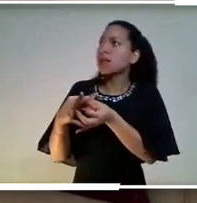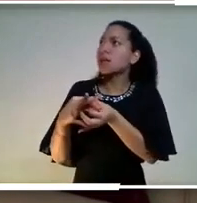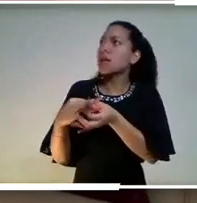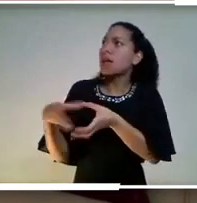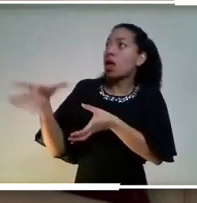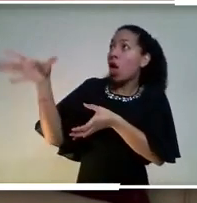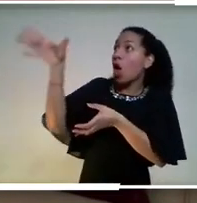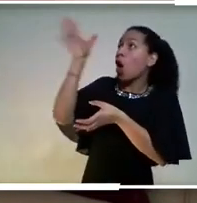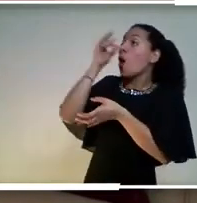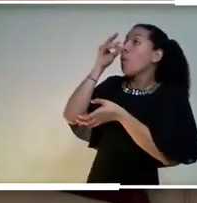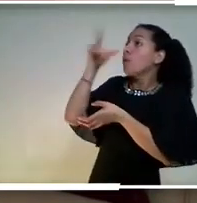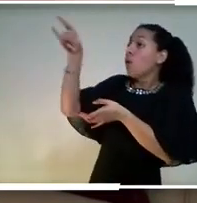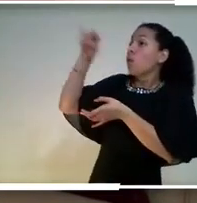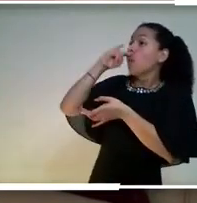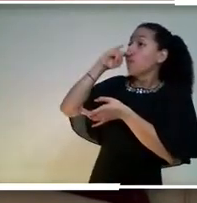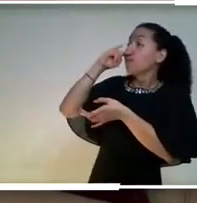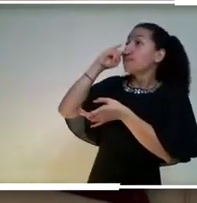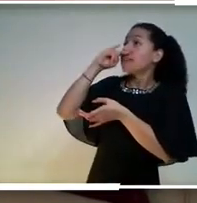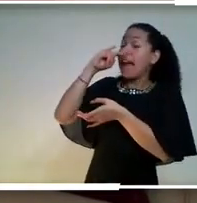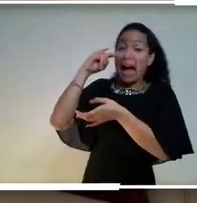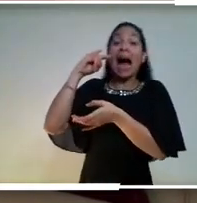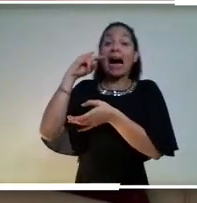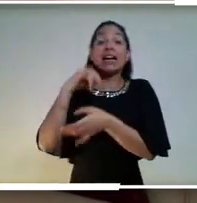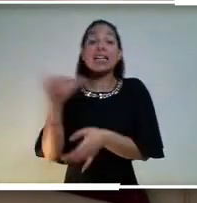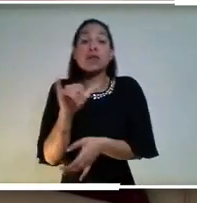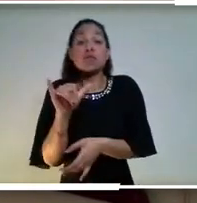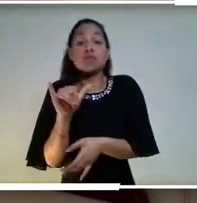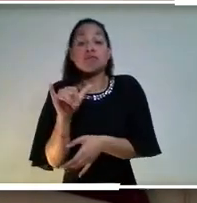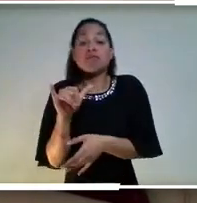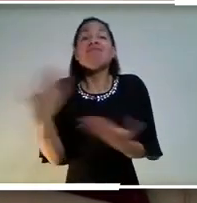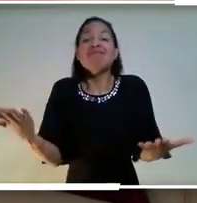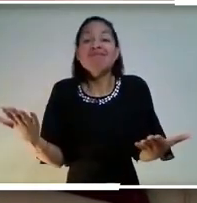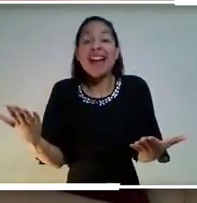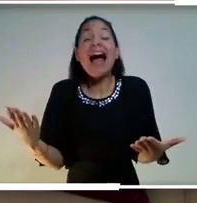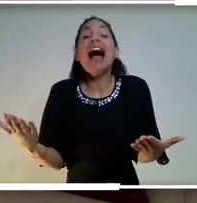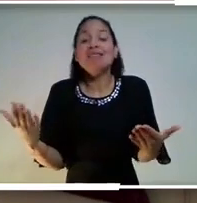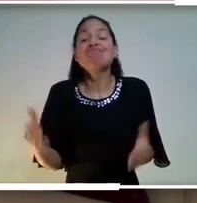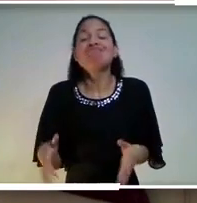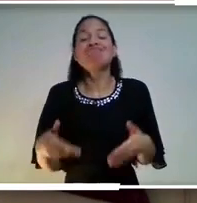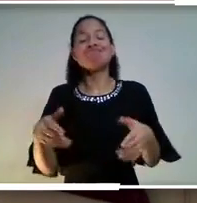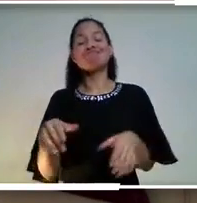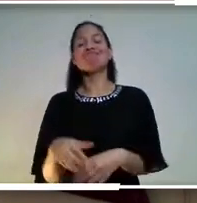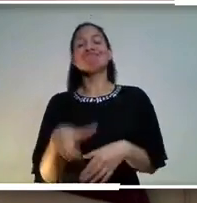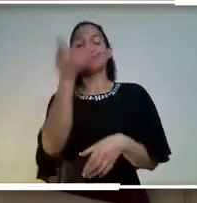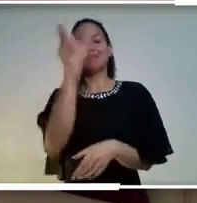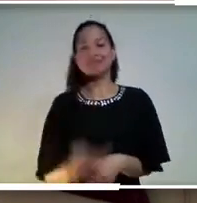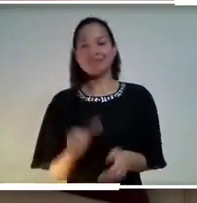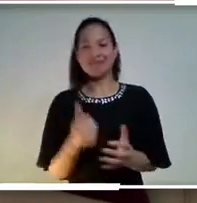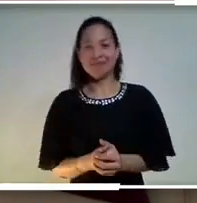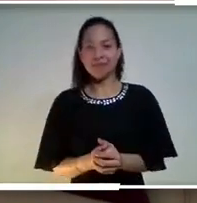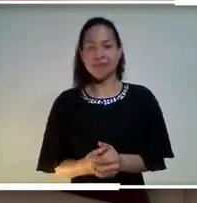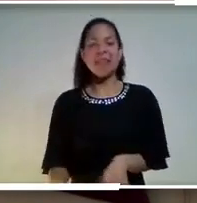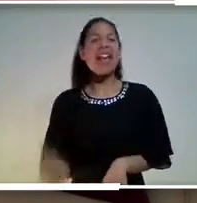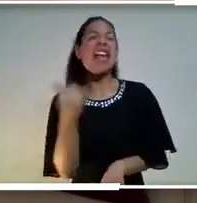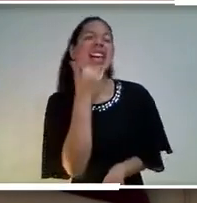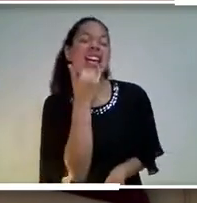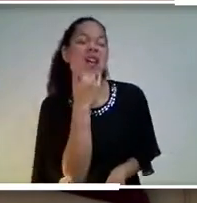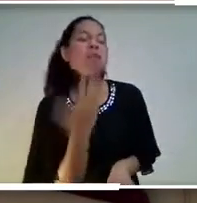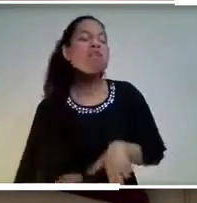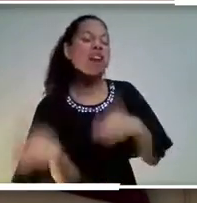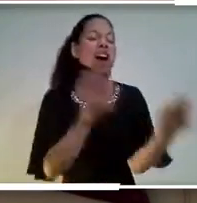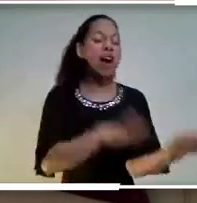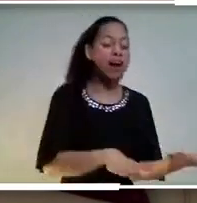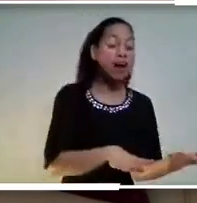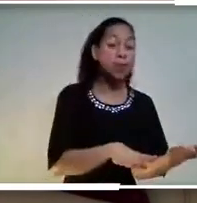viviente entonces qué ocurre qué sucede en la muerte justo a la inversa se separan los elementos